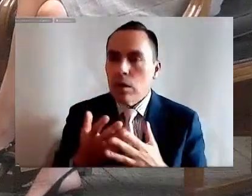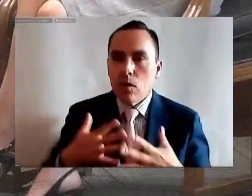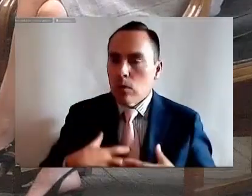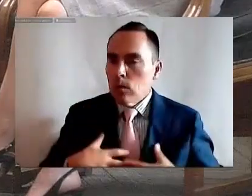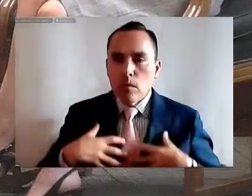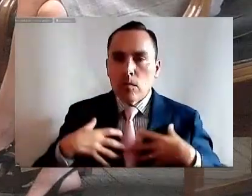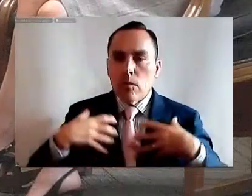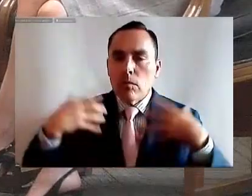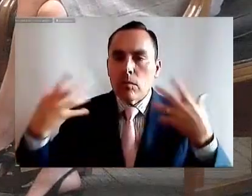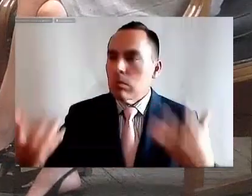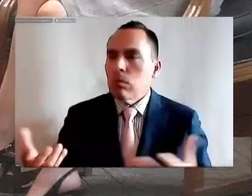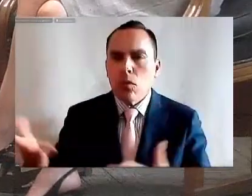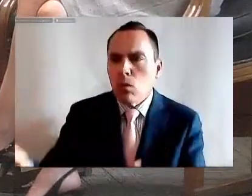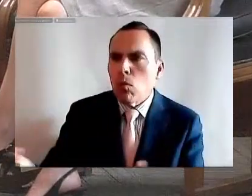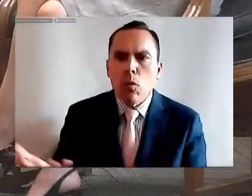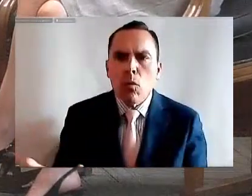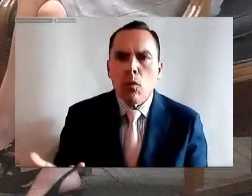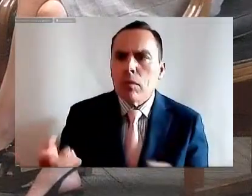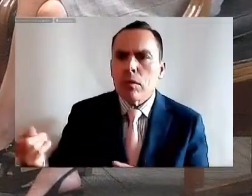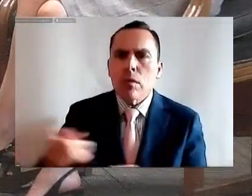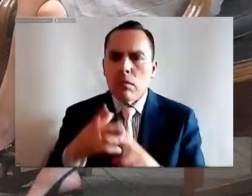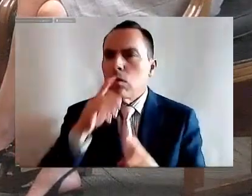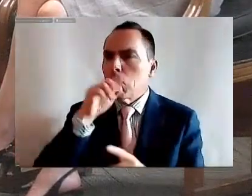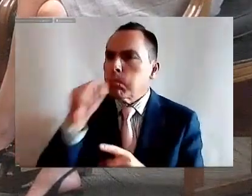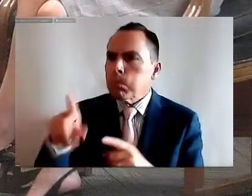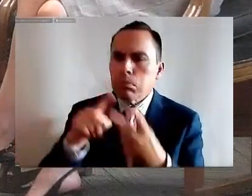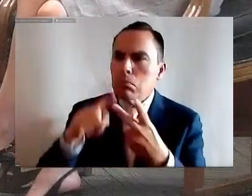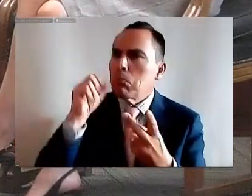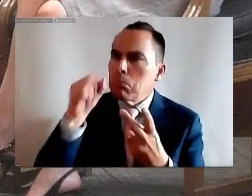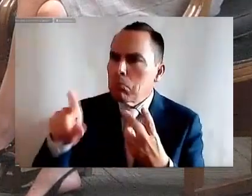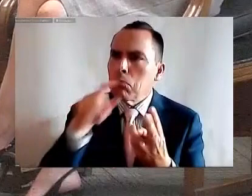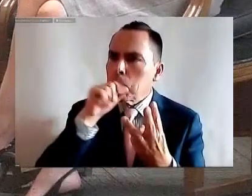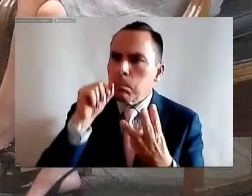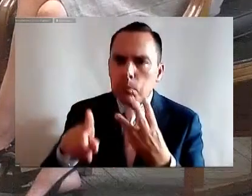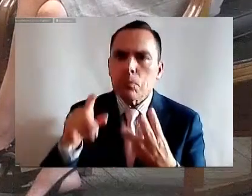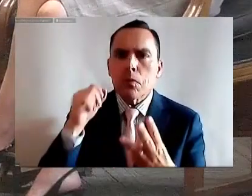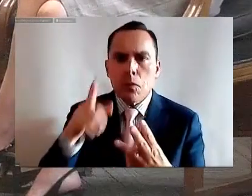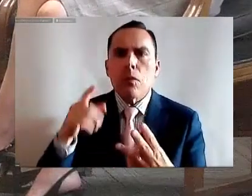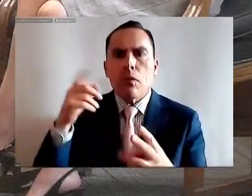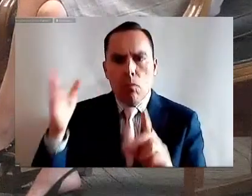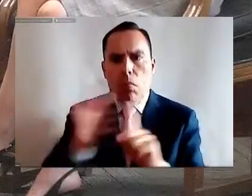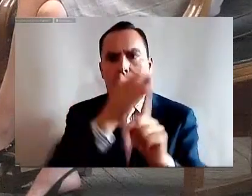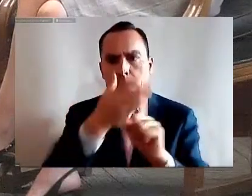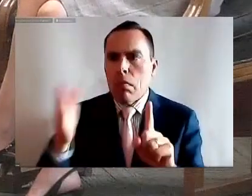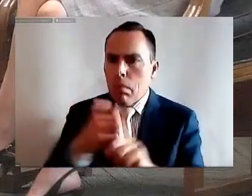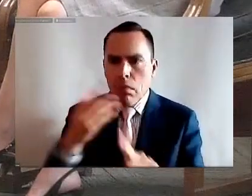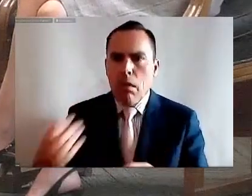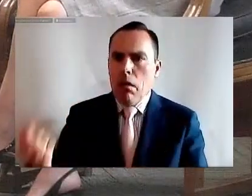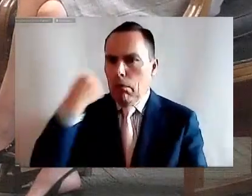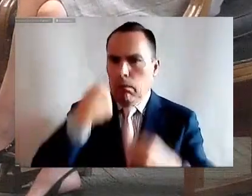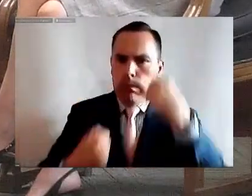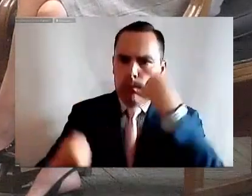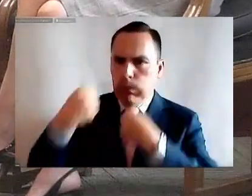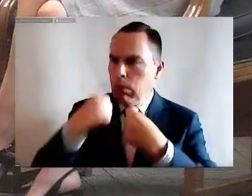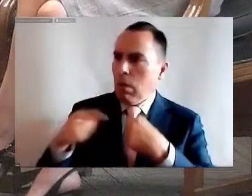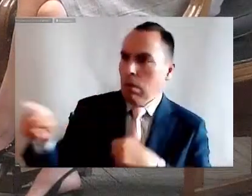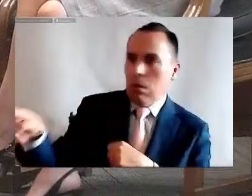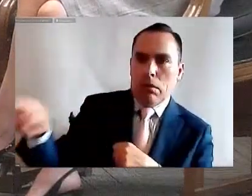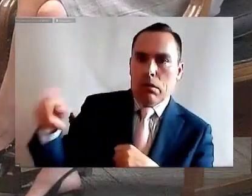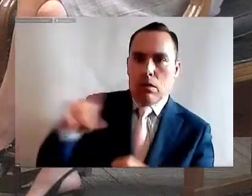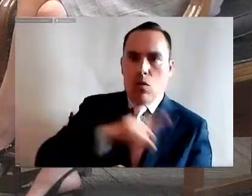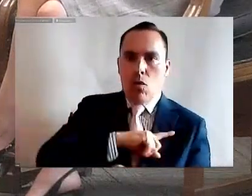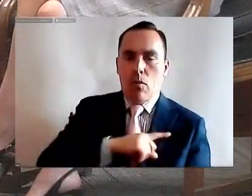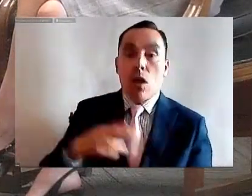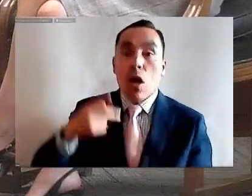por parte de esta persona que hizo la denuncia de violencia? Entonces ahí se van uniendo varios temas. Primero, hay que tener y poner mucha atención que